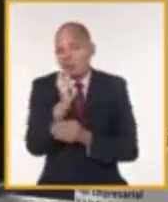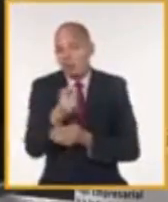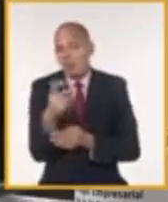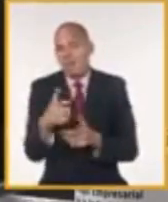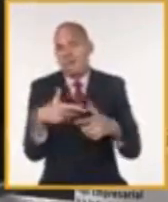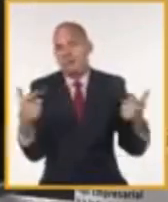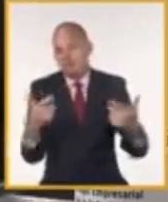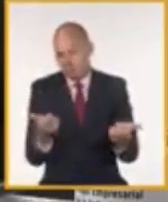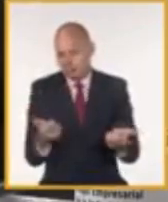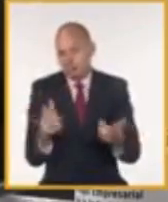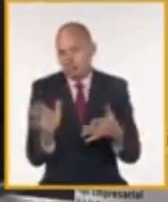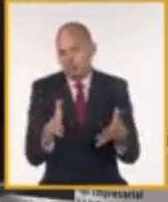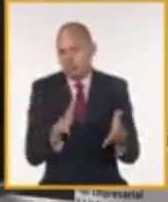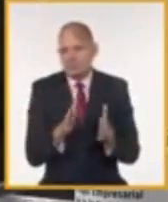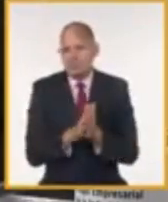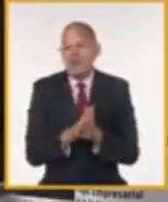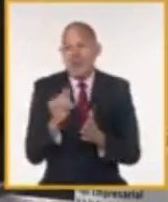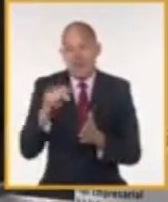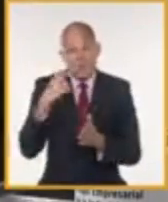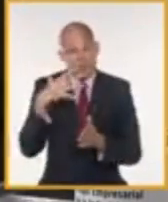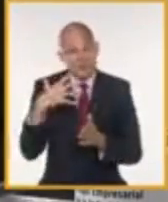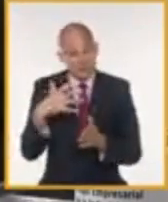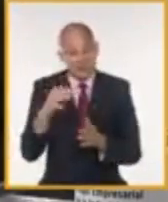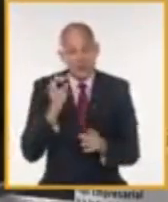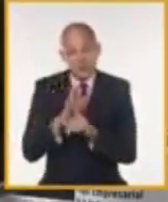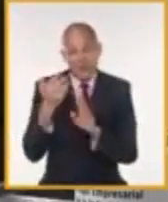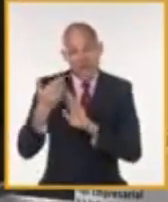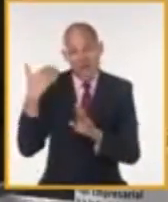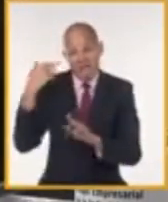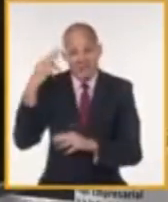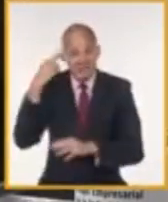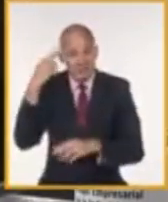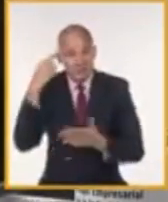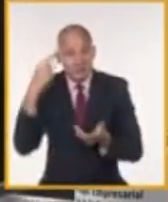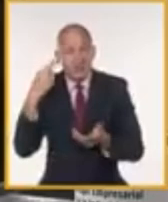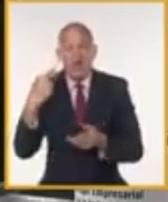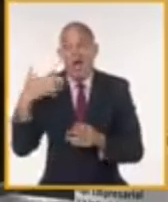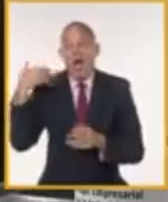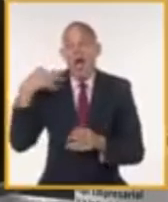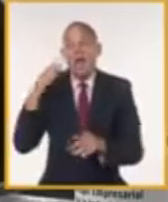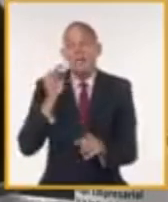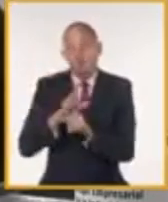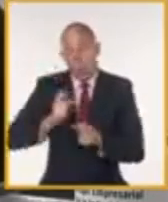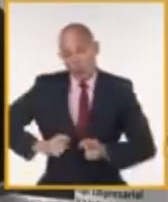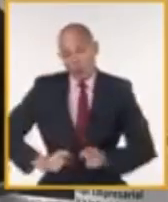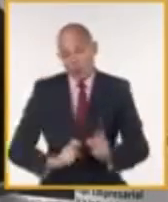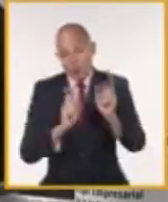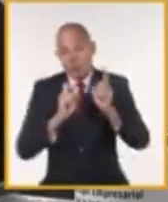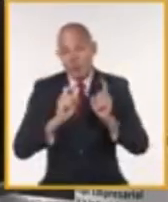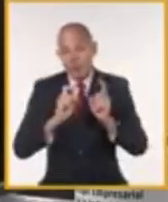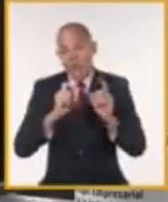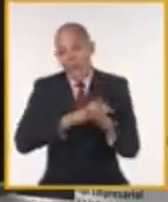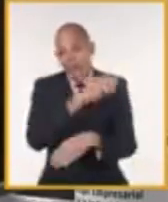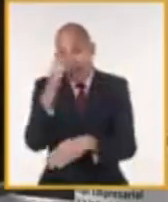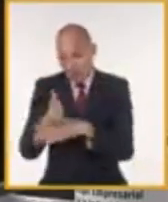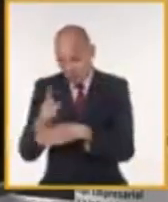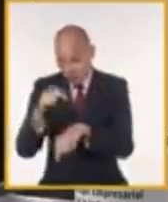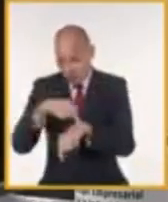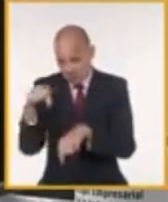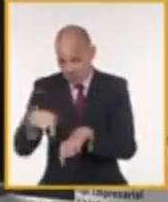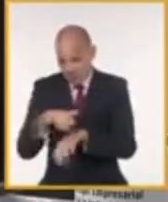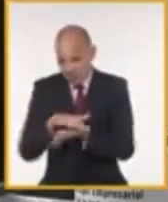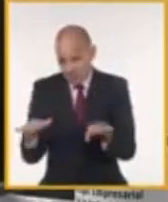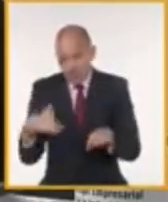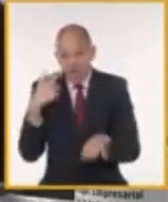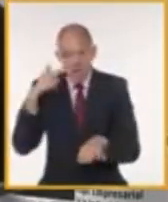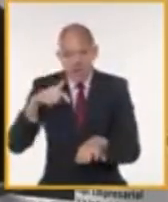propia transformación y desarrollo que tuvo la actividad pesquera desde el triunfo de la Revolución hasta la actualidad. Sin embargo, Randy, no